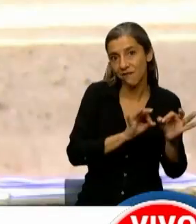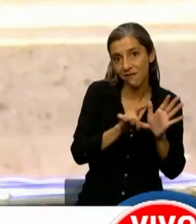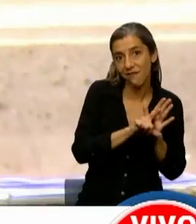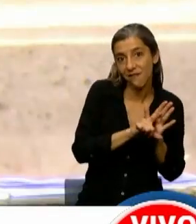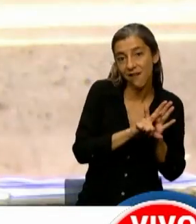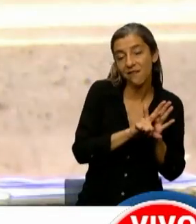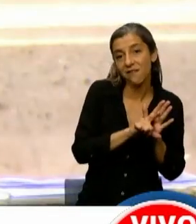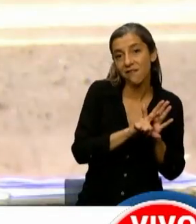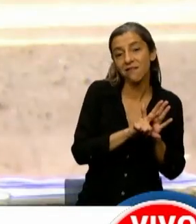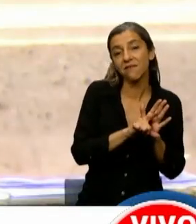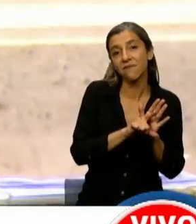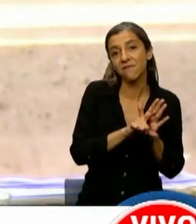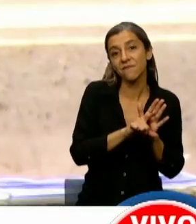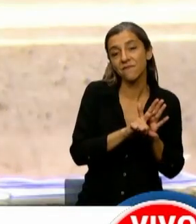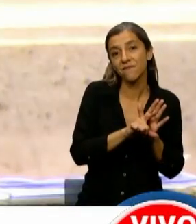que